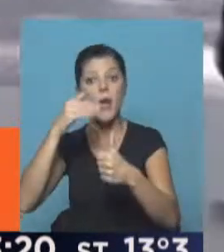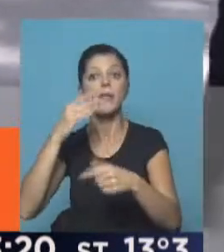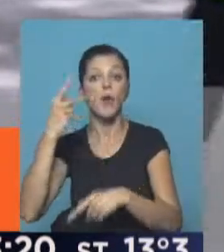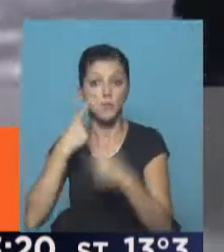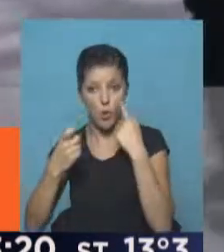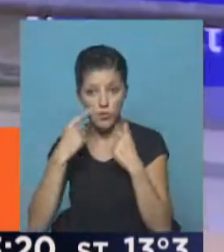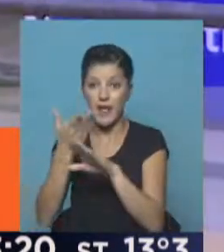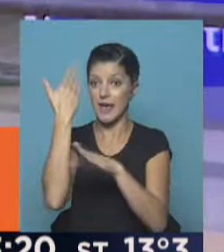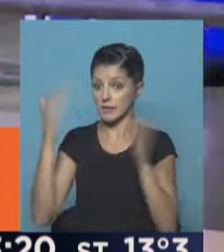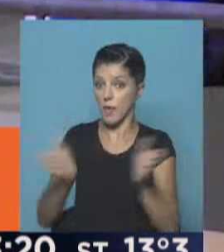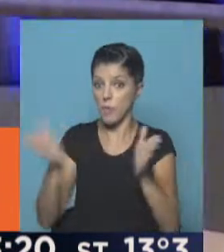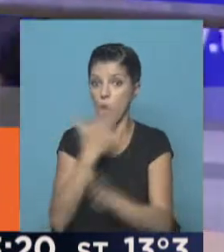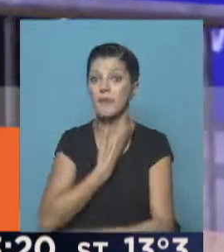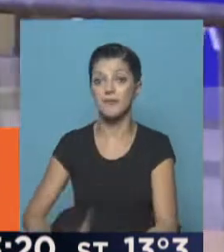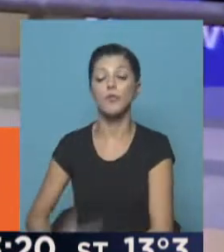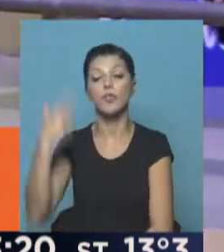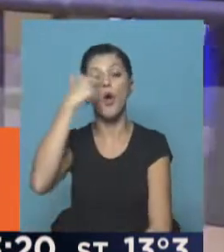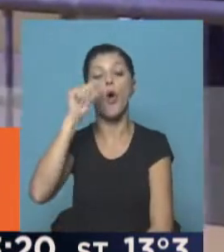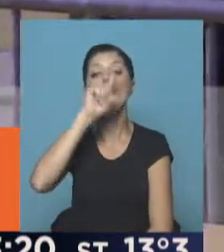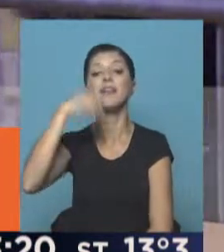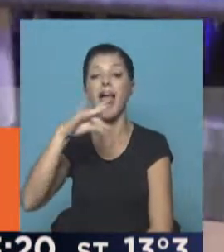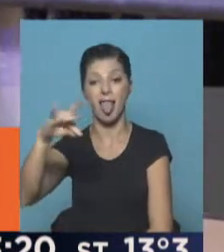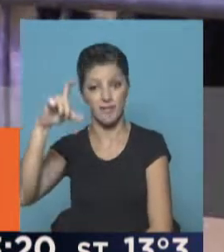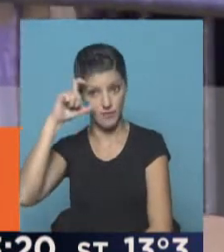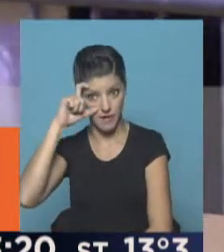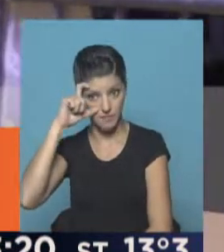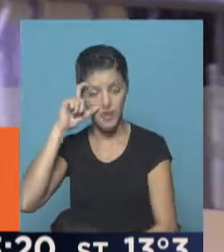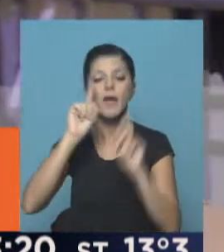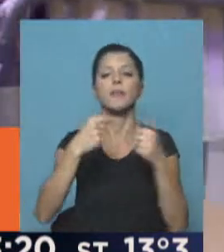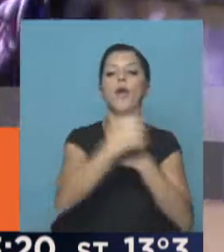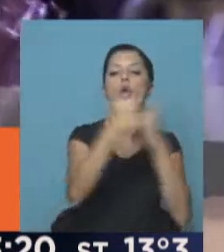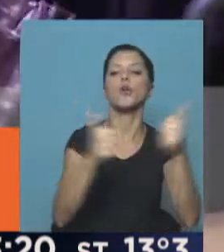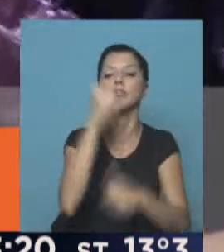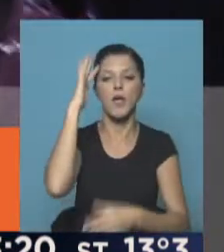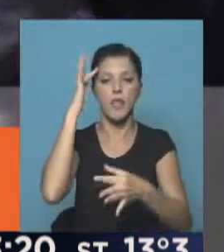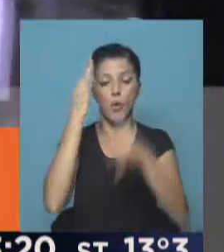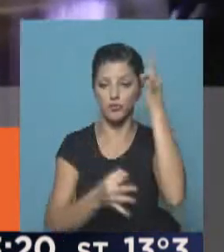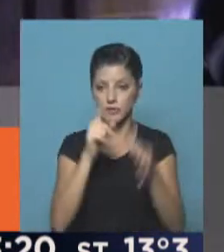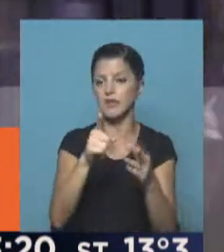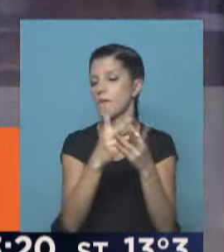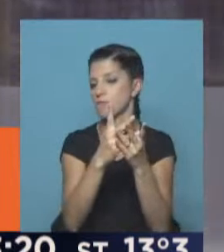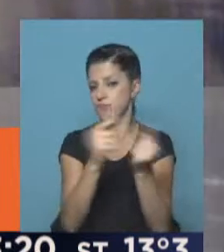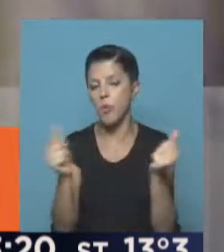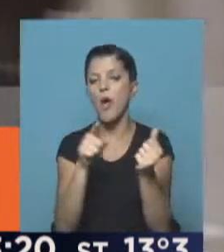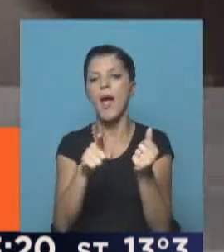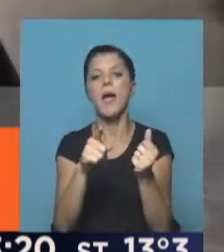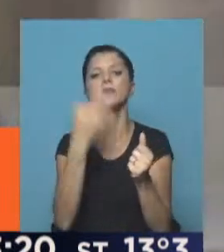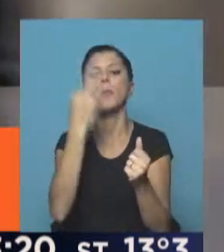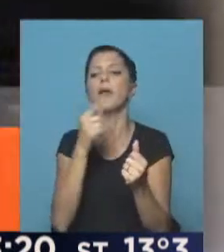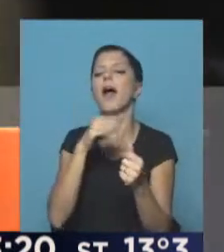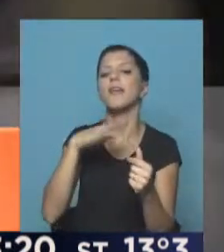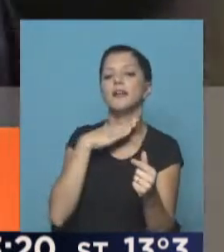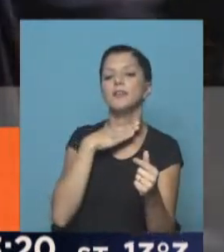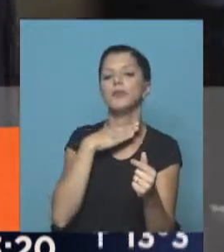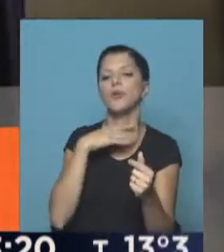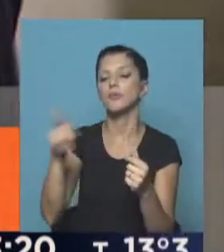François Hollande. Pondrá fin también a la Corte de Justicia de la República, el fuero especial para juzgar delitos cometidos